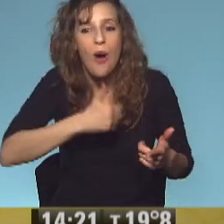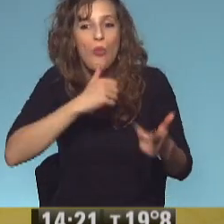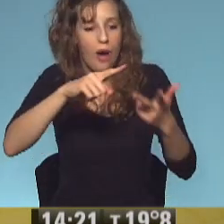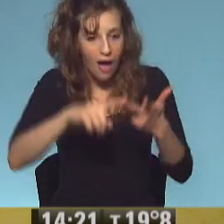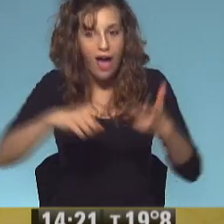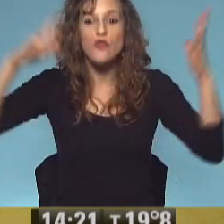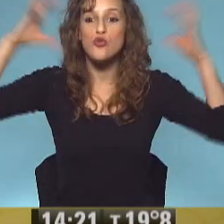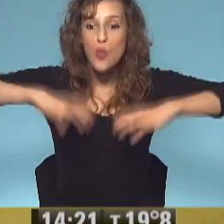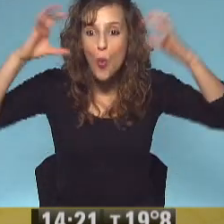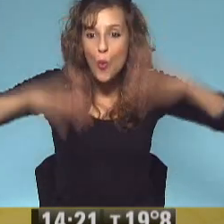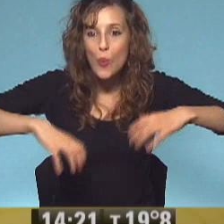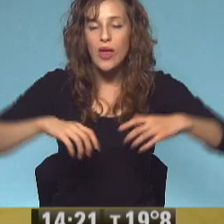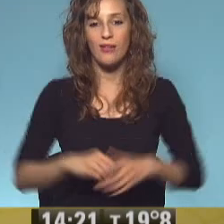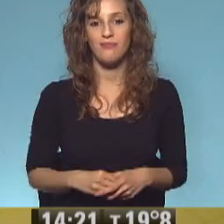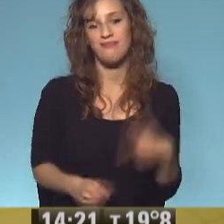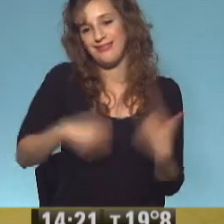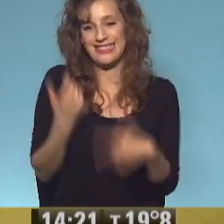Lluvia.